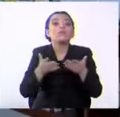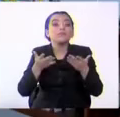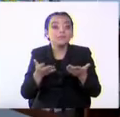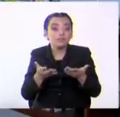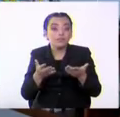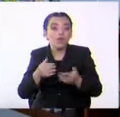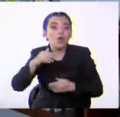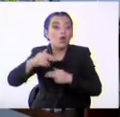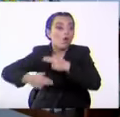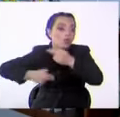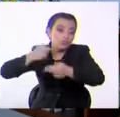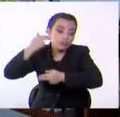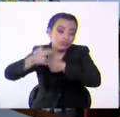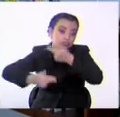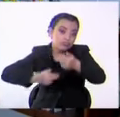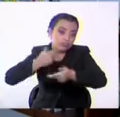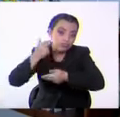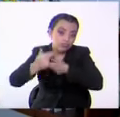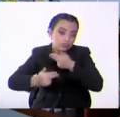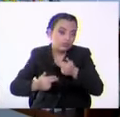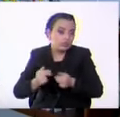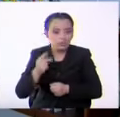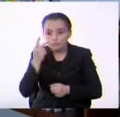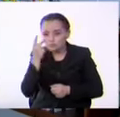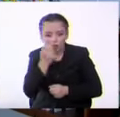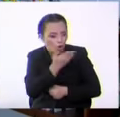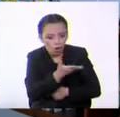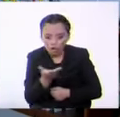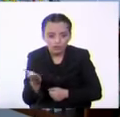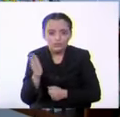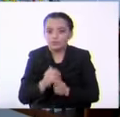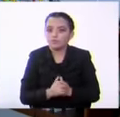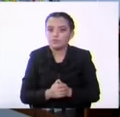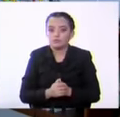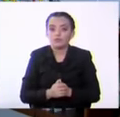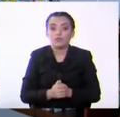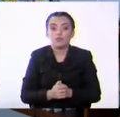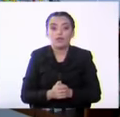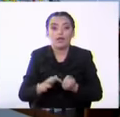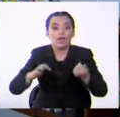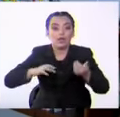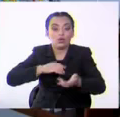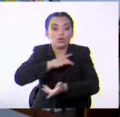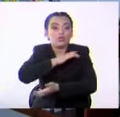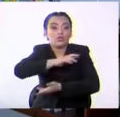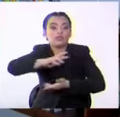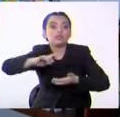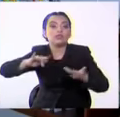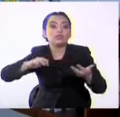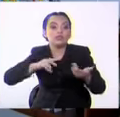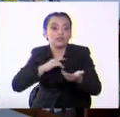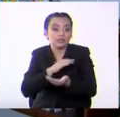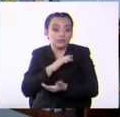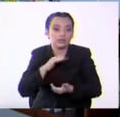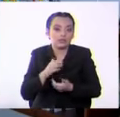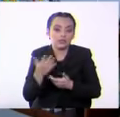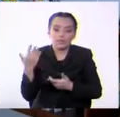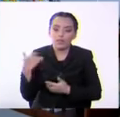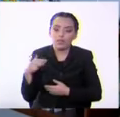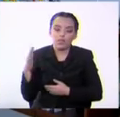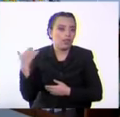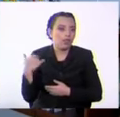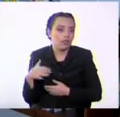intangibles. De hecho, los ecosistemas o el patrimonio natural de un país